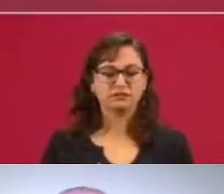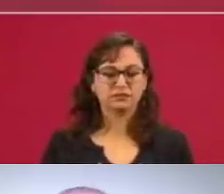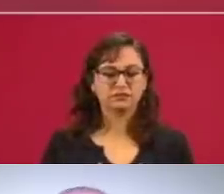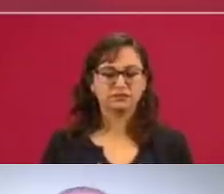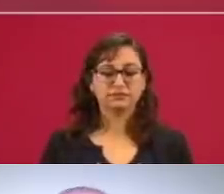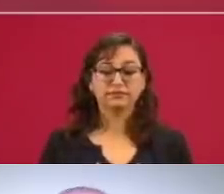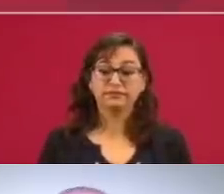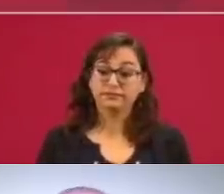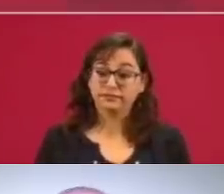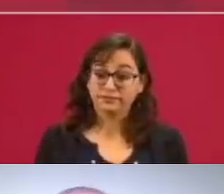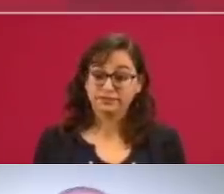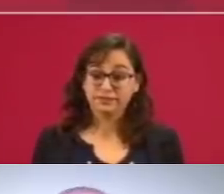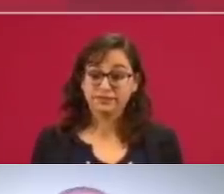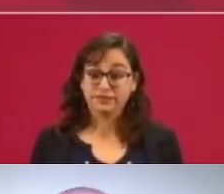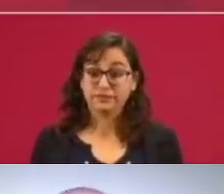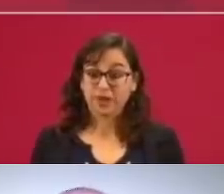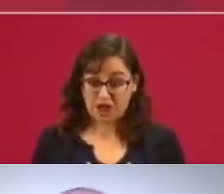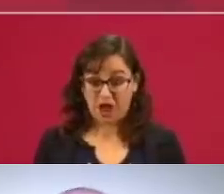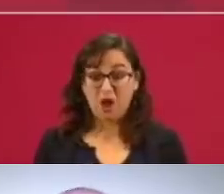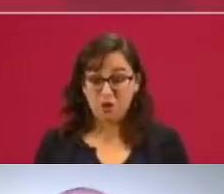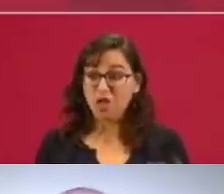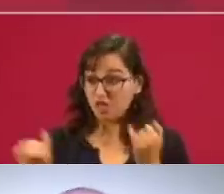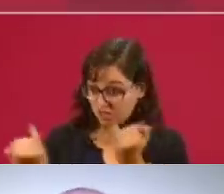Entonces, ¿vamos a seguir con lo mismo?